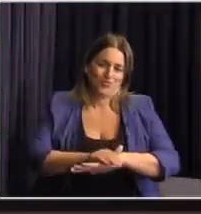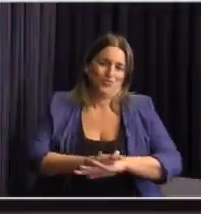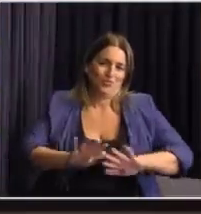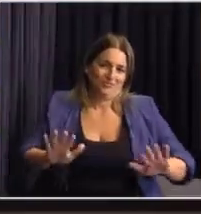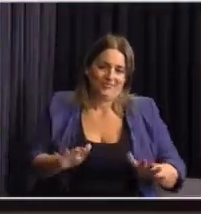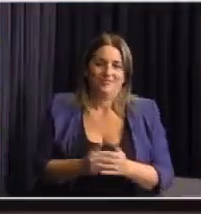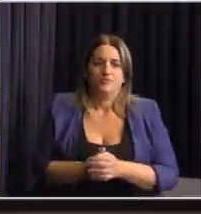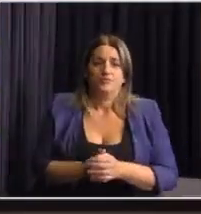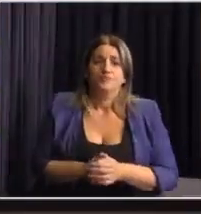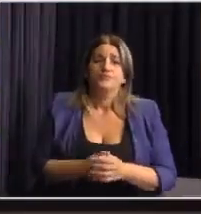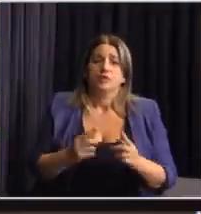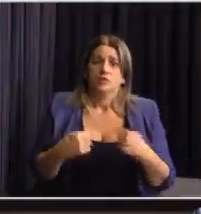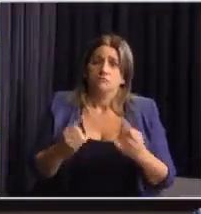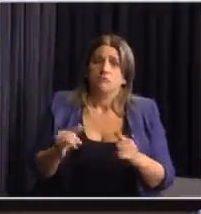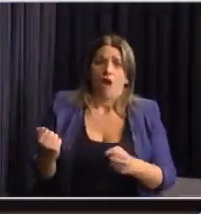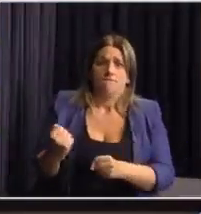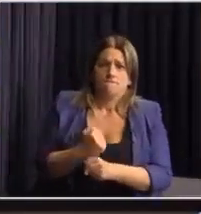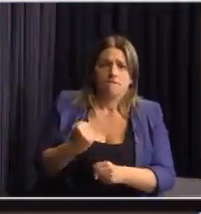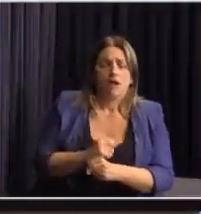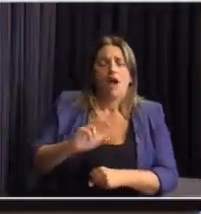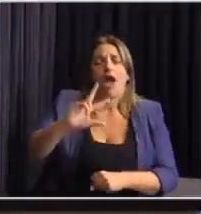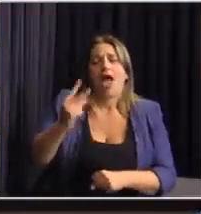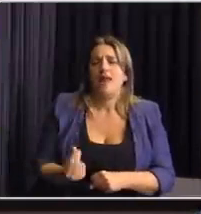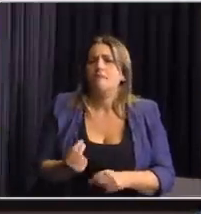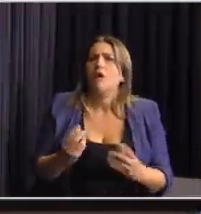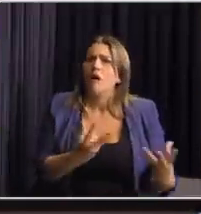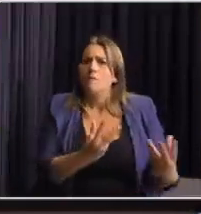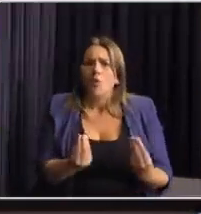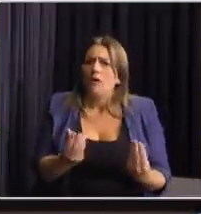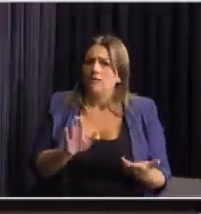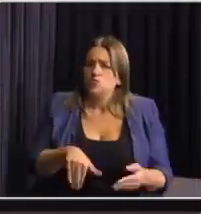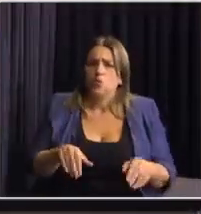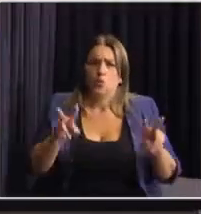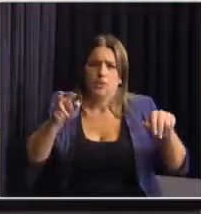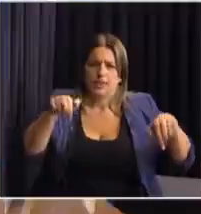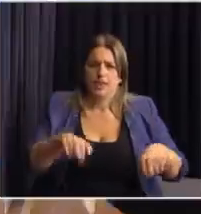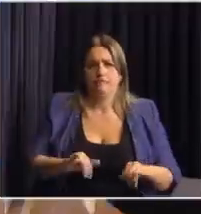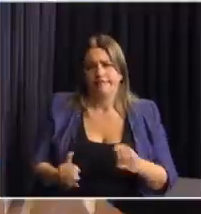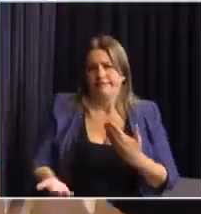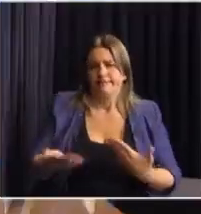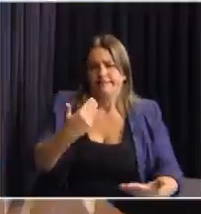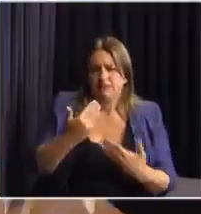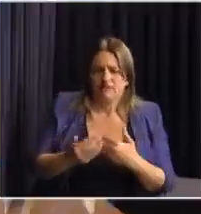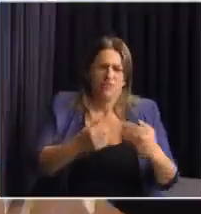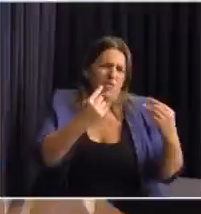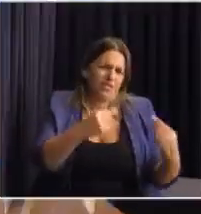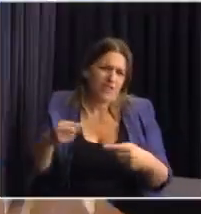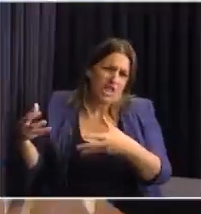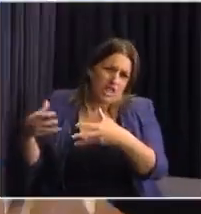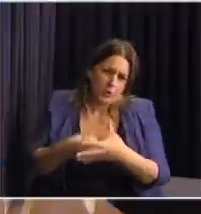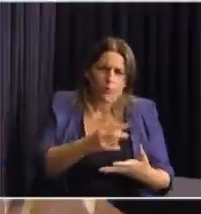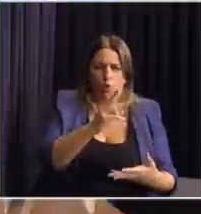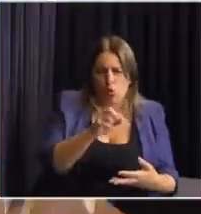decimos. Hemos trabajado desde la ANEP mucho en este tema, hemos deliberado con el CODICEN, con los subsistemas